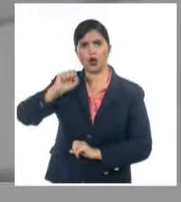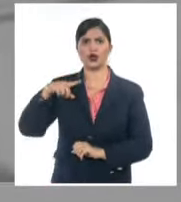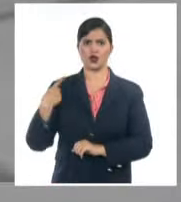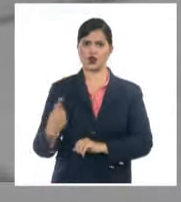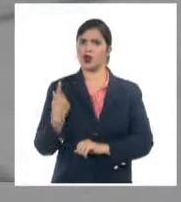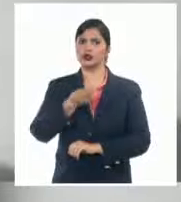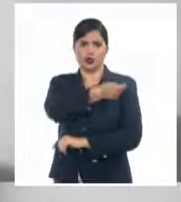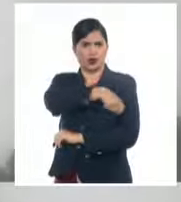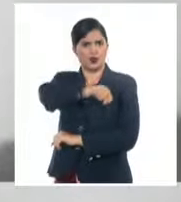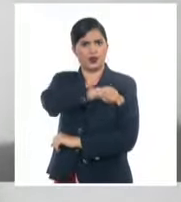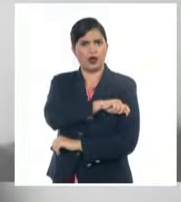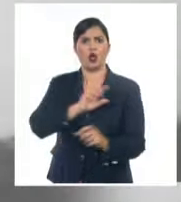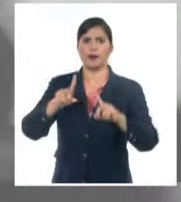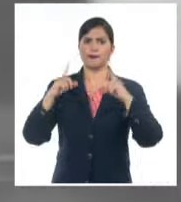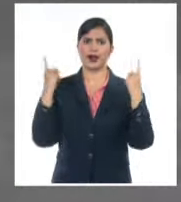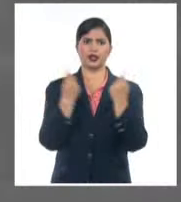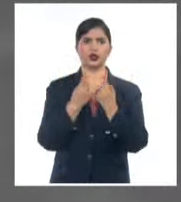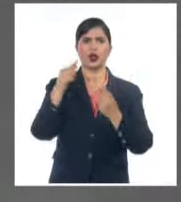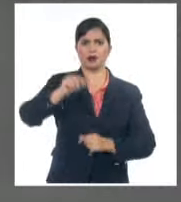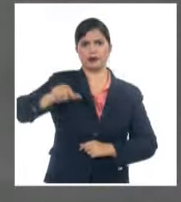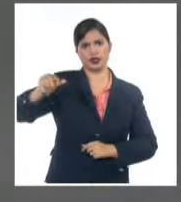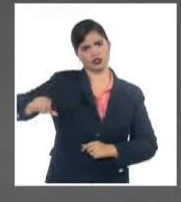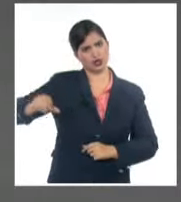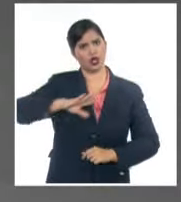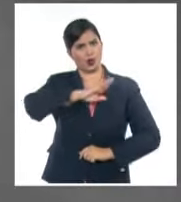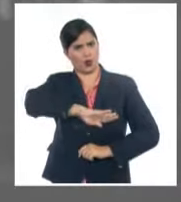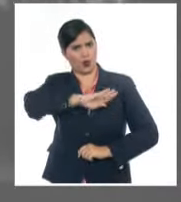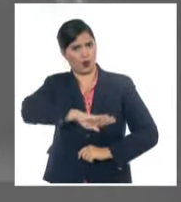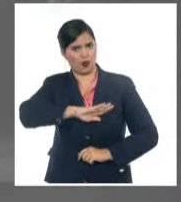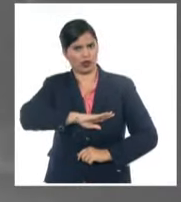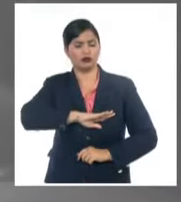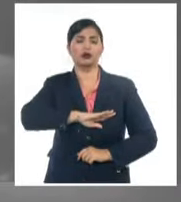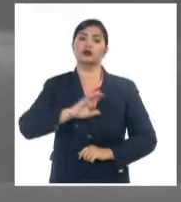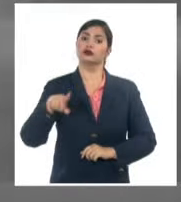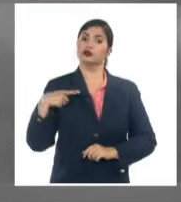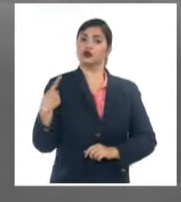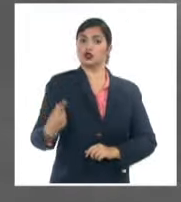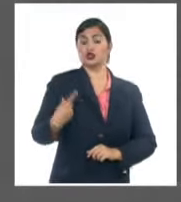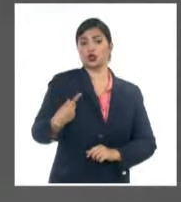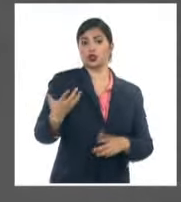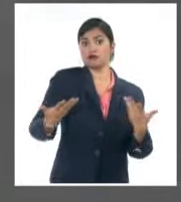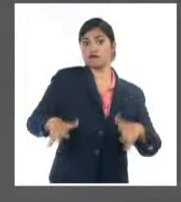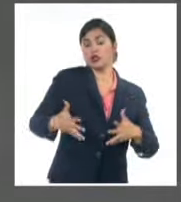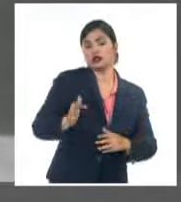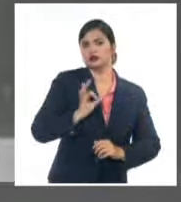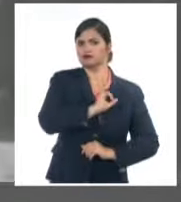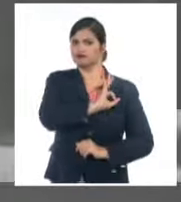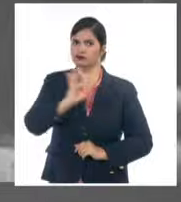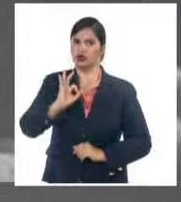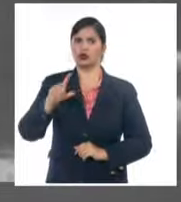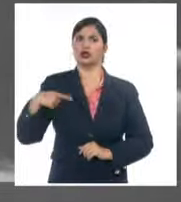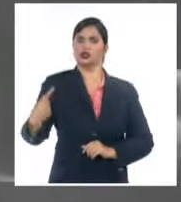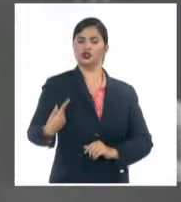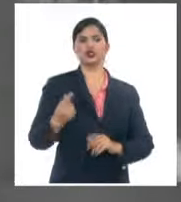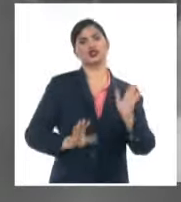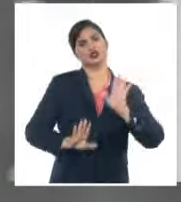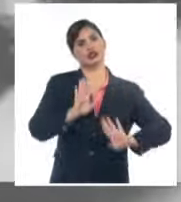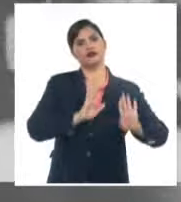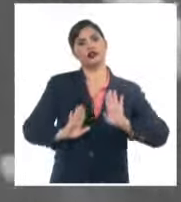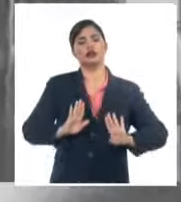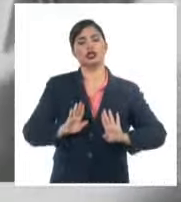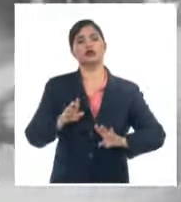humildes, por los humildes y para los humildes. No vacilaremos frente a quienes sean en